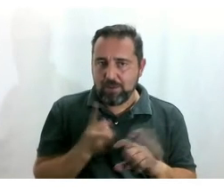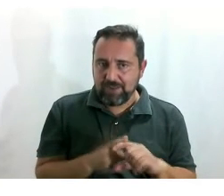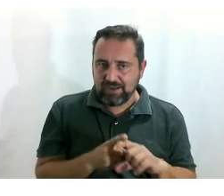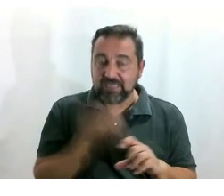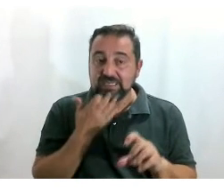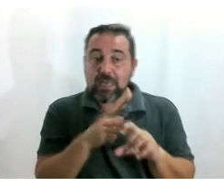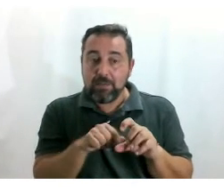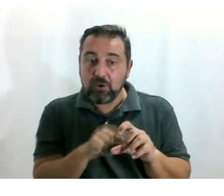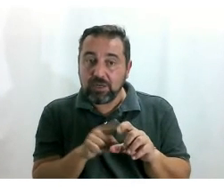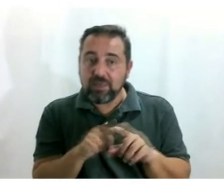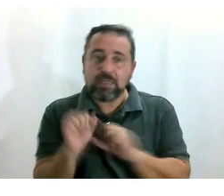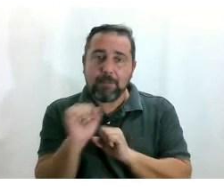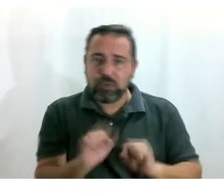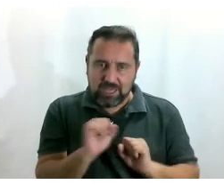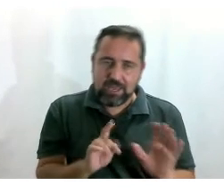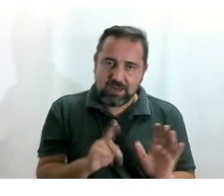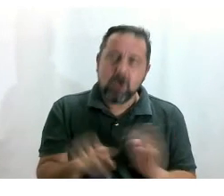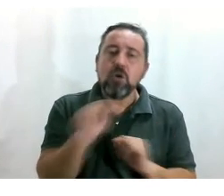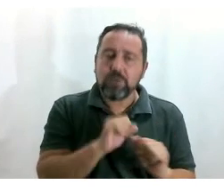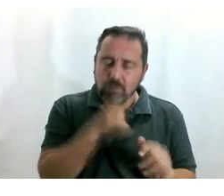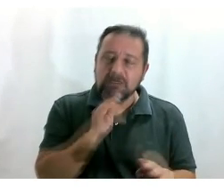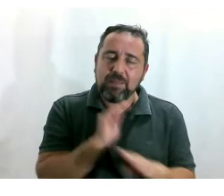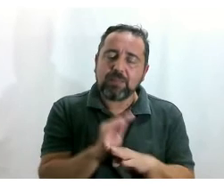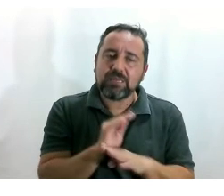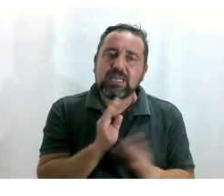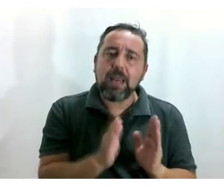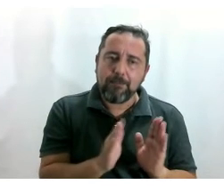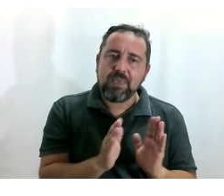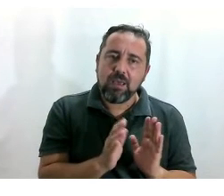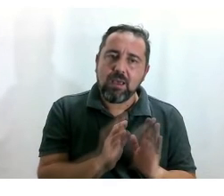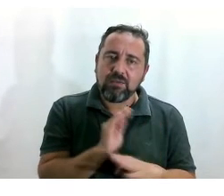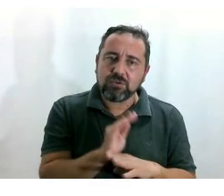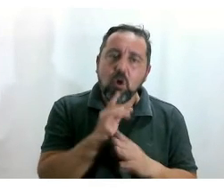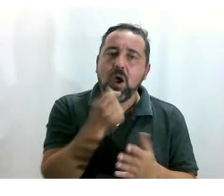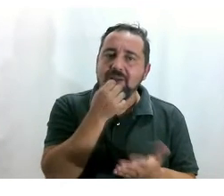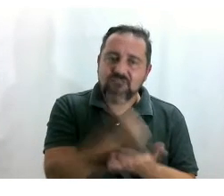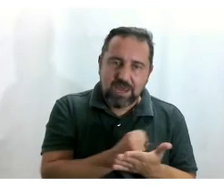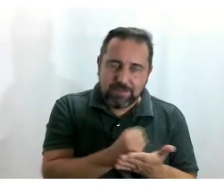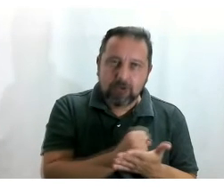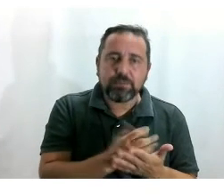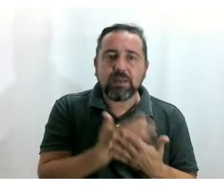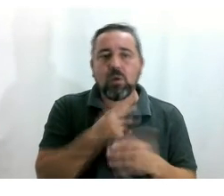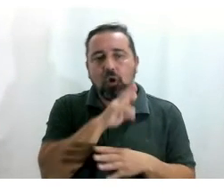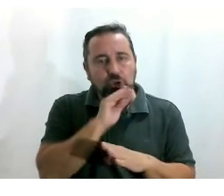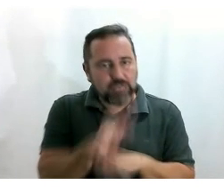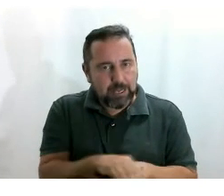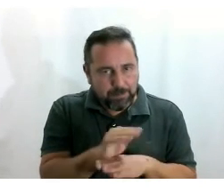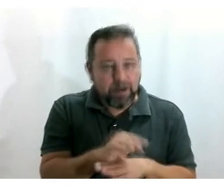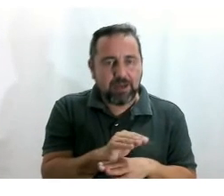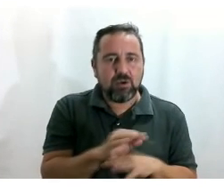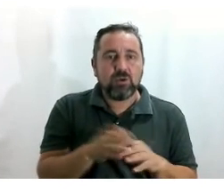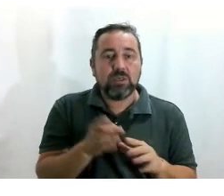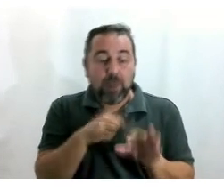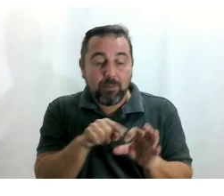funcional hay que protegerla y se puede proteger con terapias, con fármacos que nos ayuden a conservar y que esa parte que